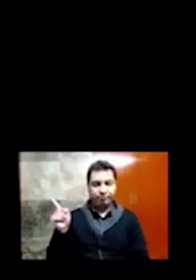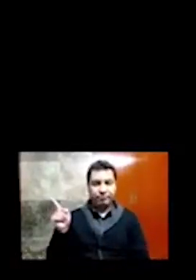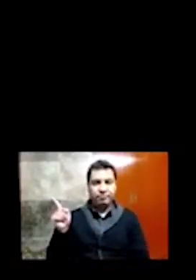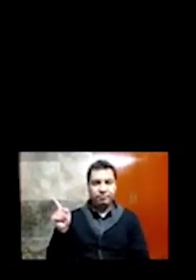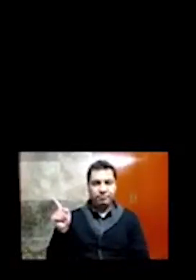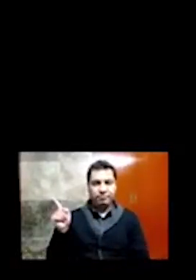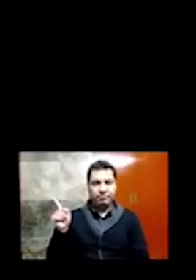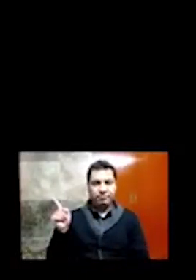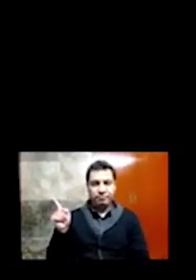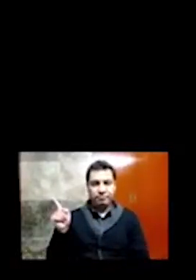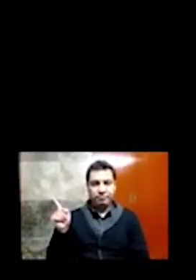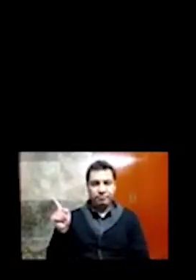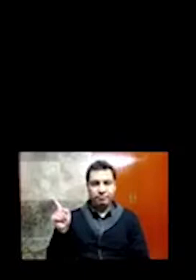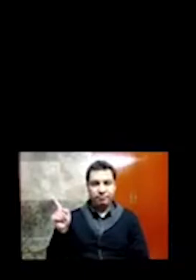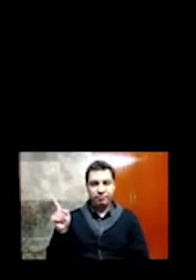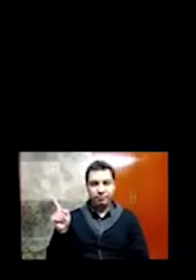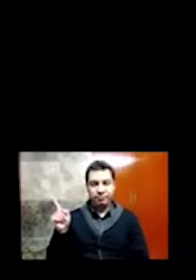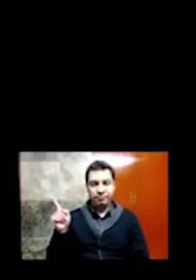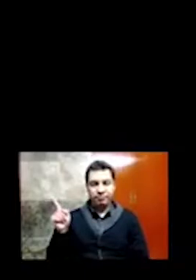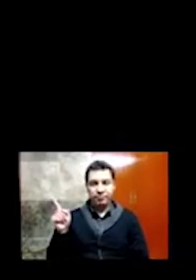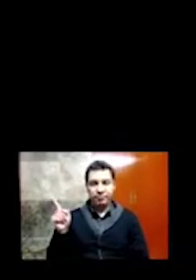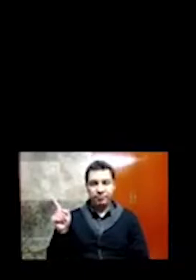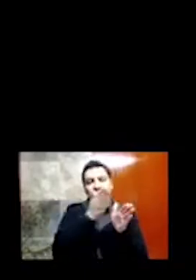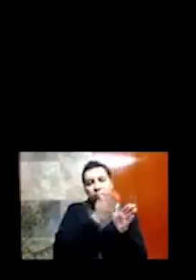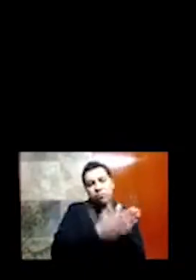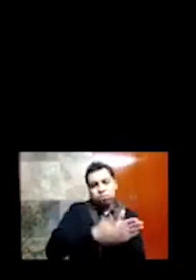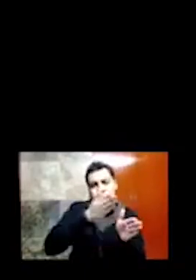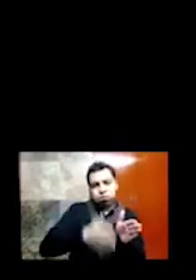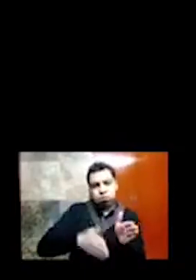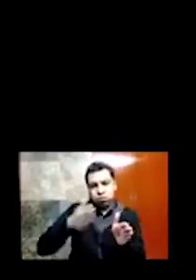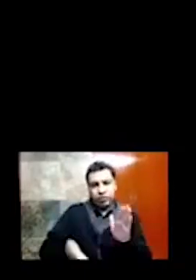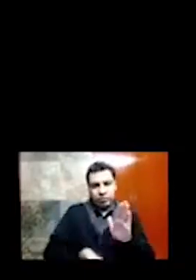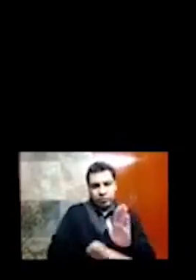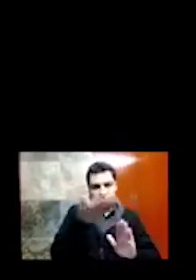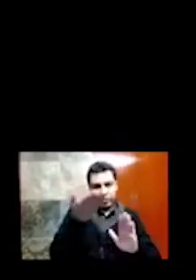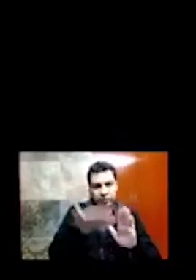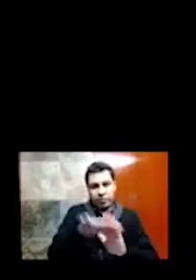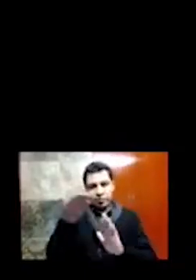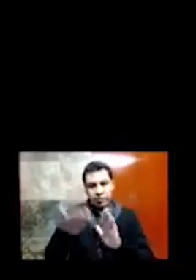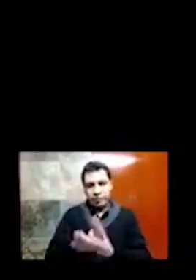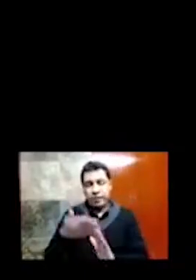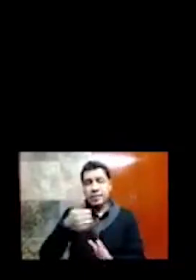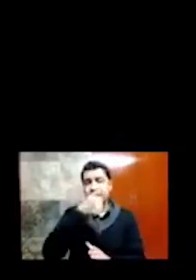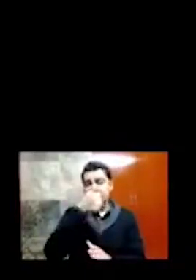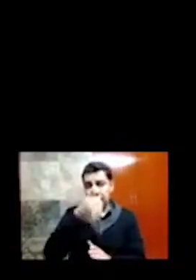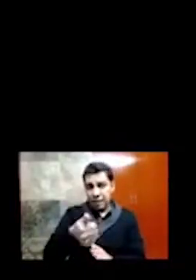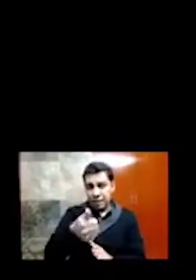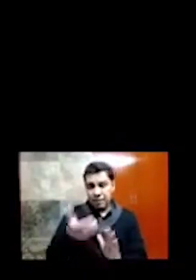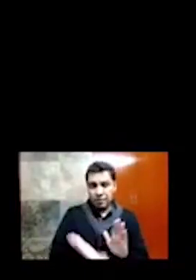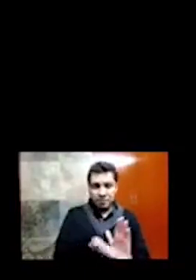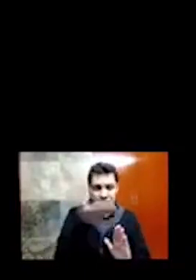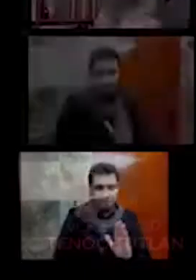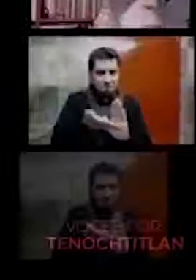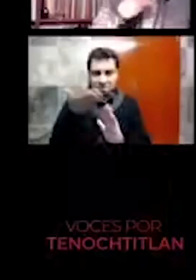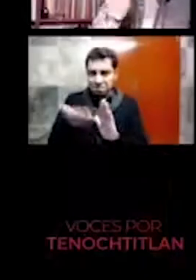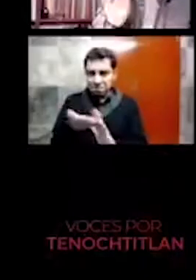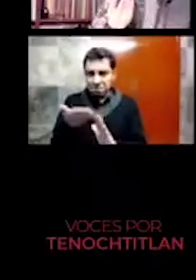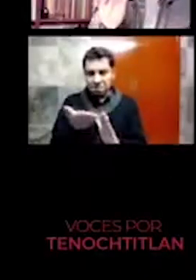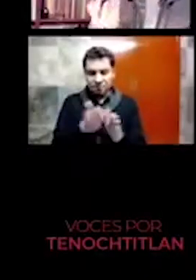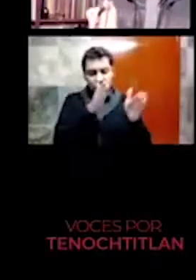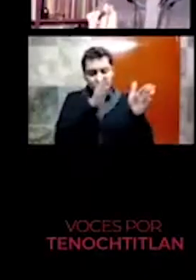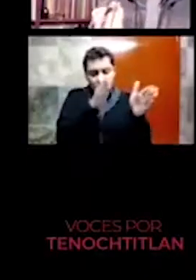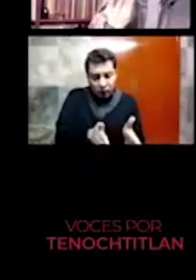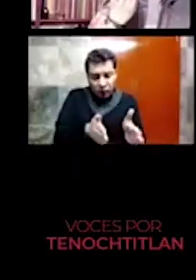progresiva extensión de fases constructivas, seis, las más reconocidas, una